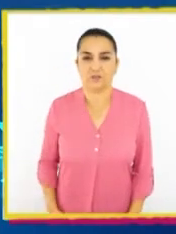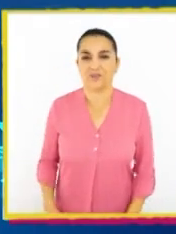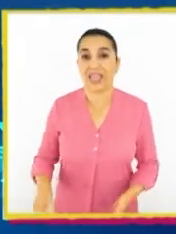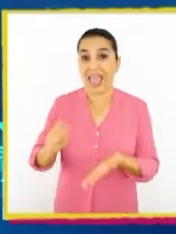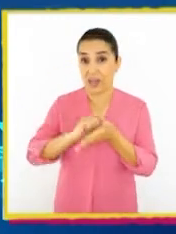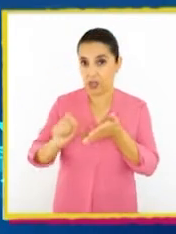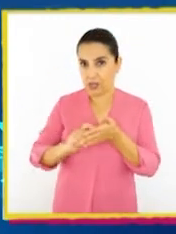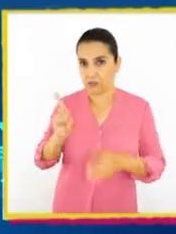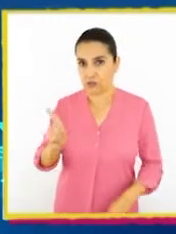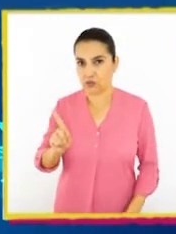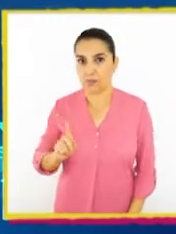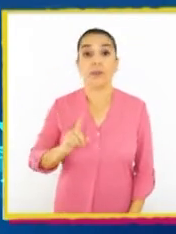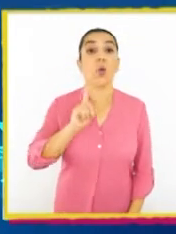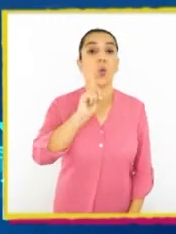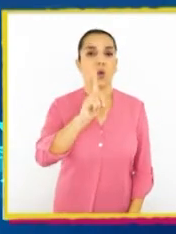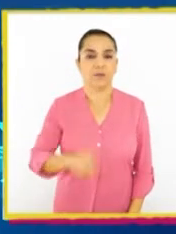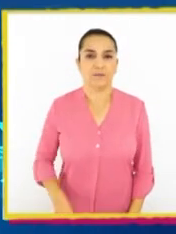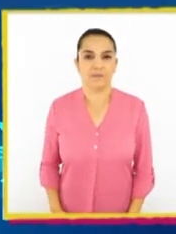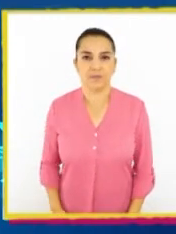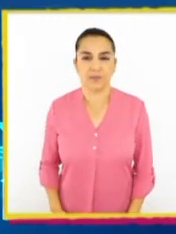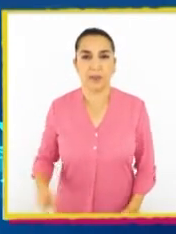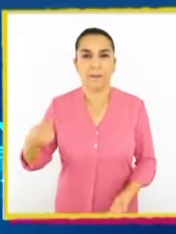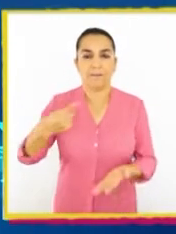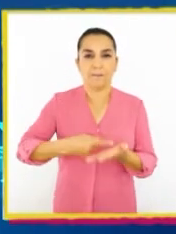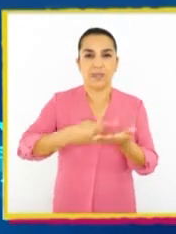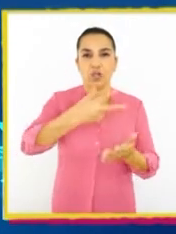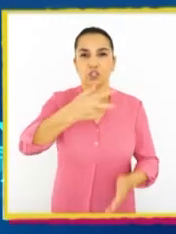anotaremos. Aquí. Pista 1.